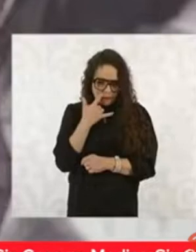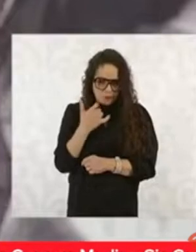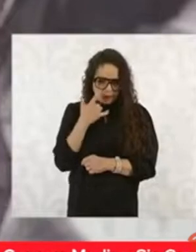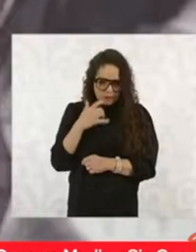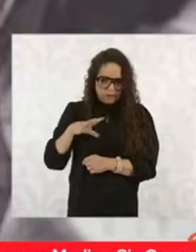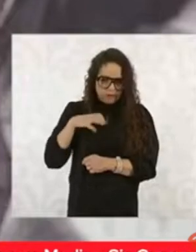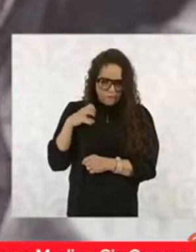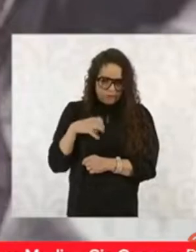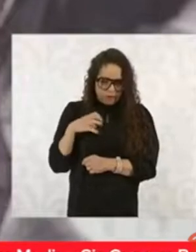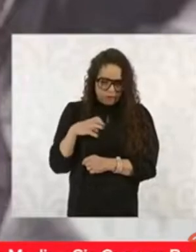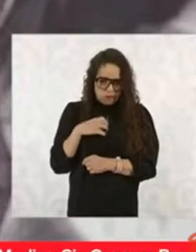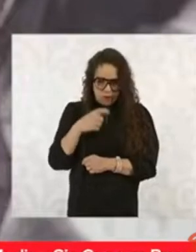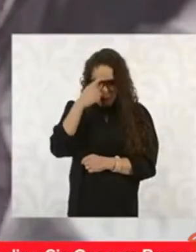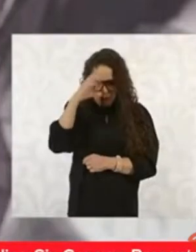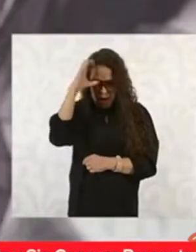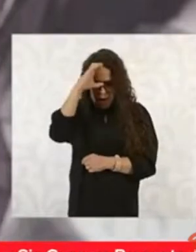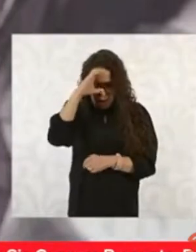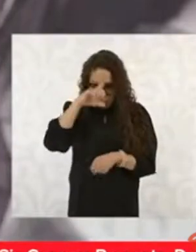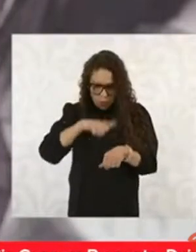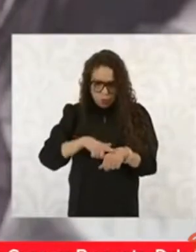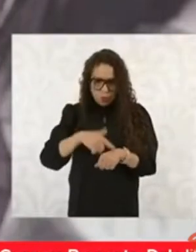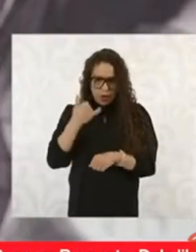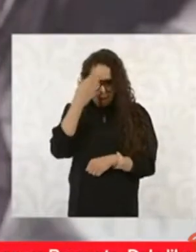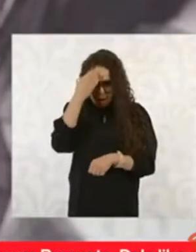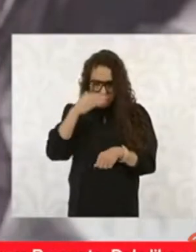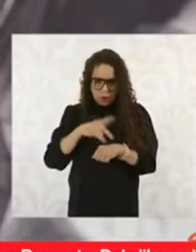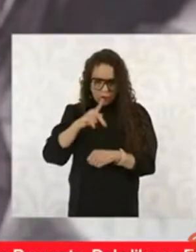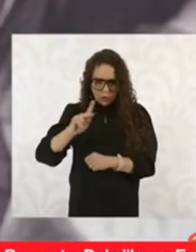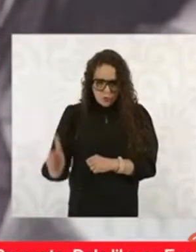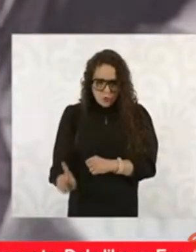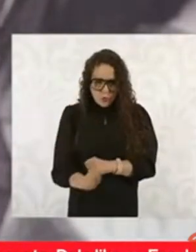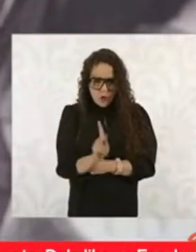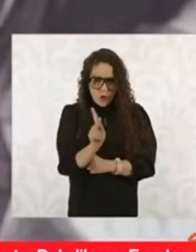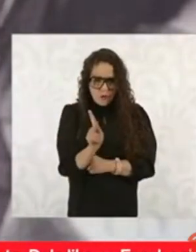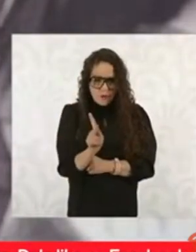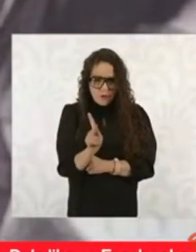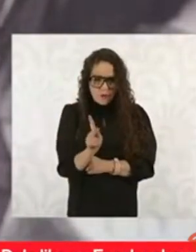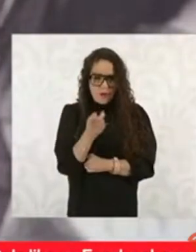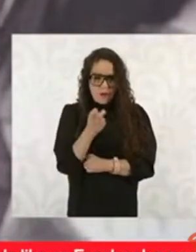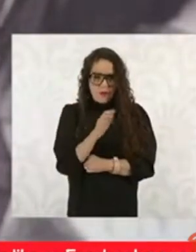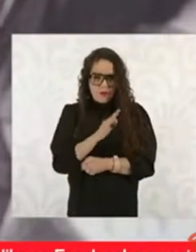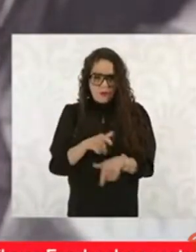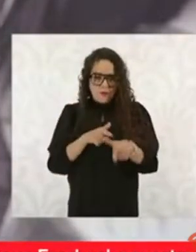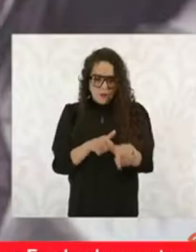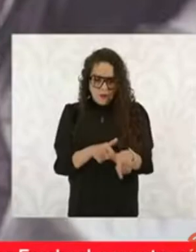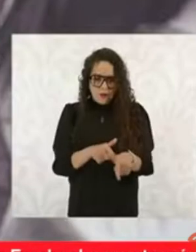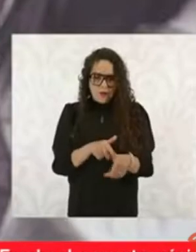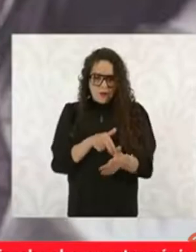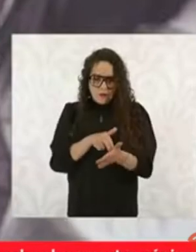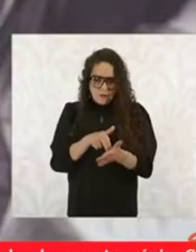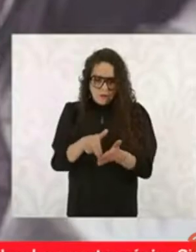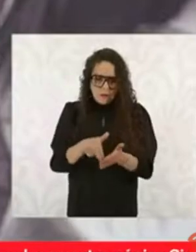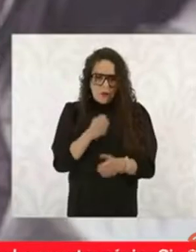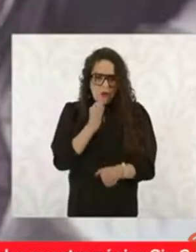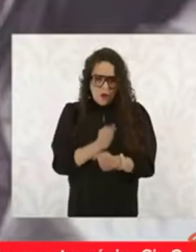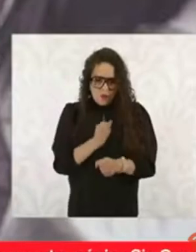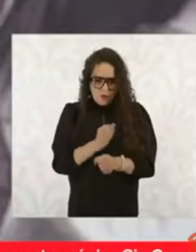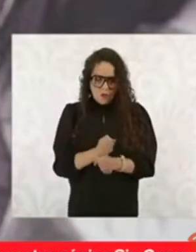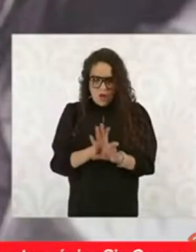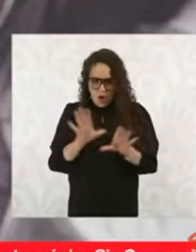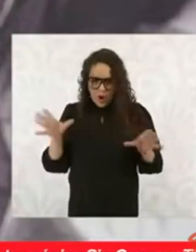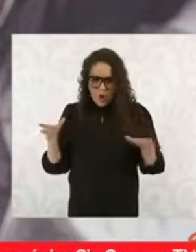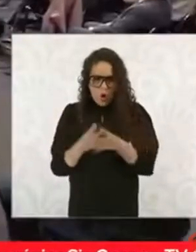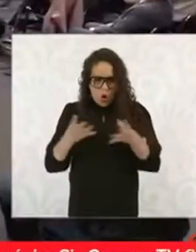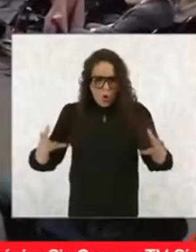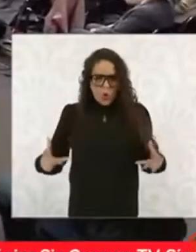la memoria de su pueblo, la memoria finalmente es algo que nos permite seguir caminando también hoy día de manera colectiva.